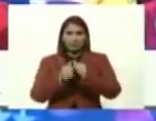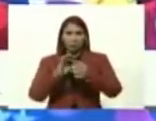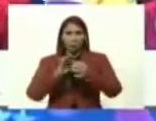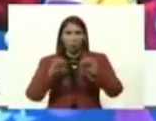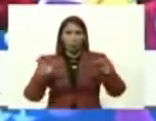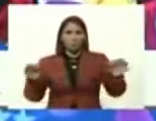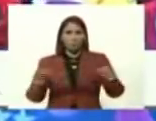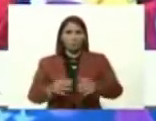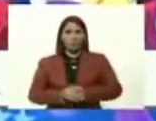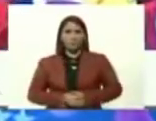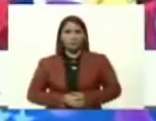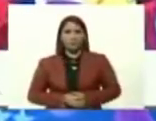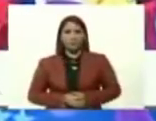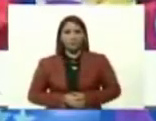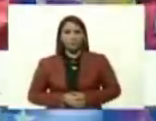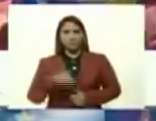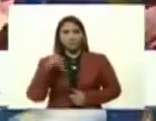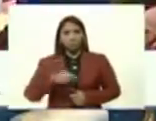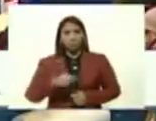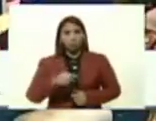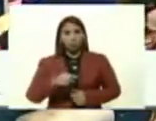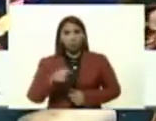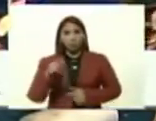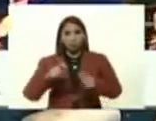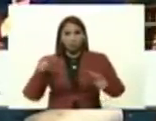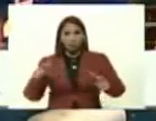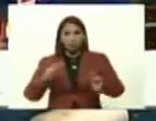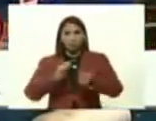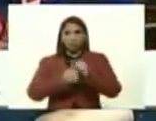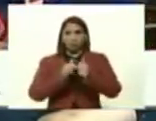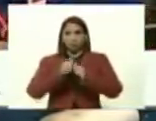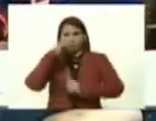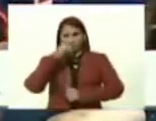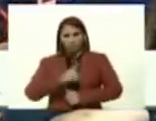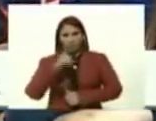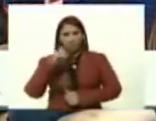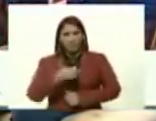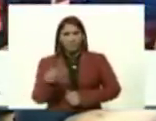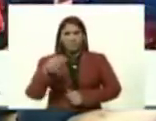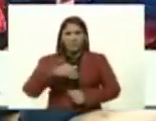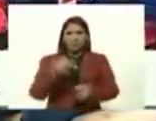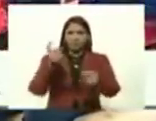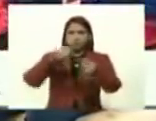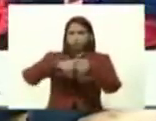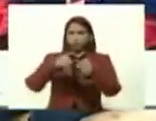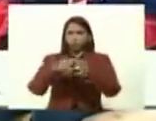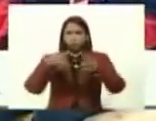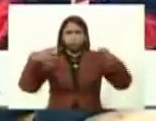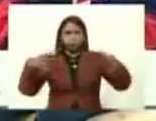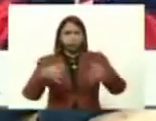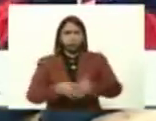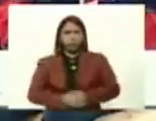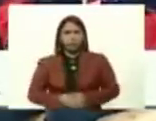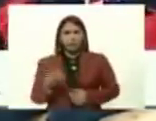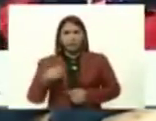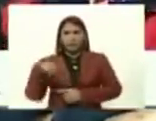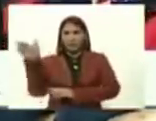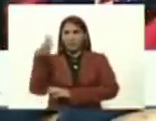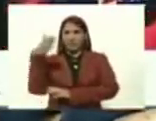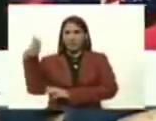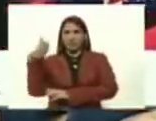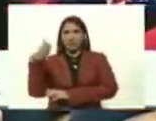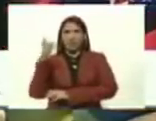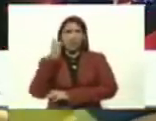paralímpicos, deben sentirse parte de un equipo más grande. Ese equipo tiene una bandera,